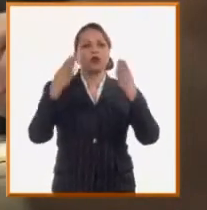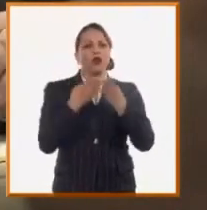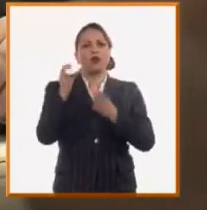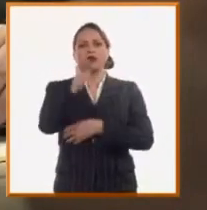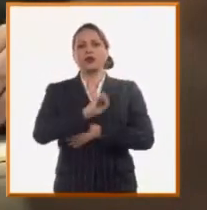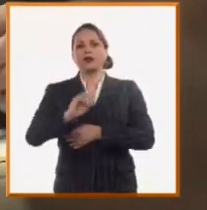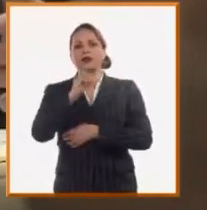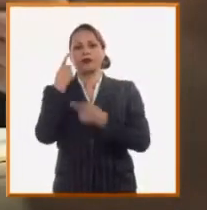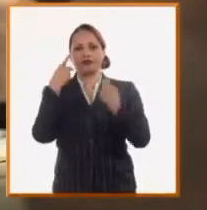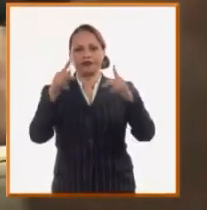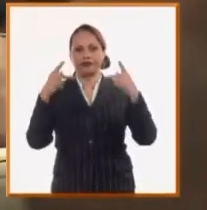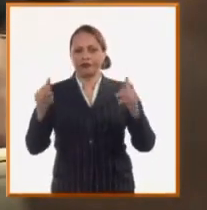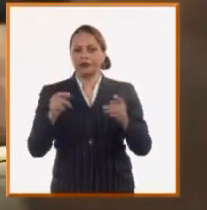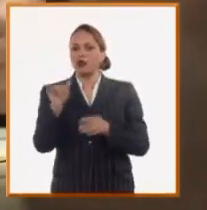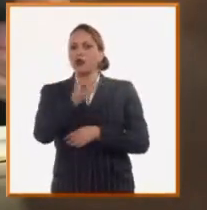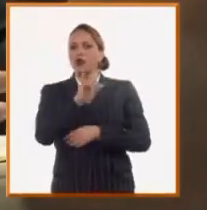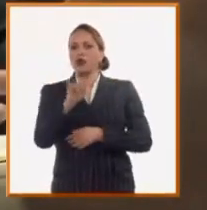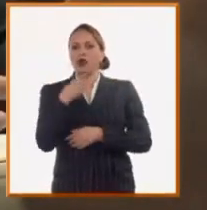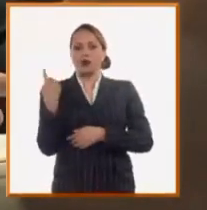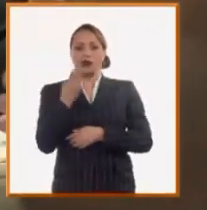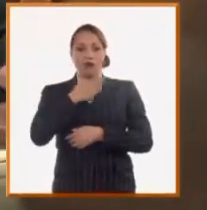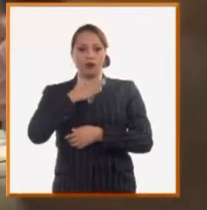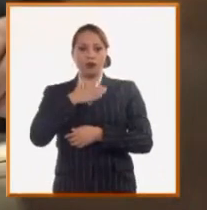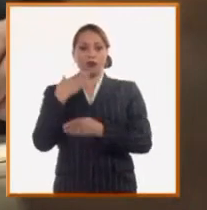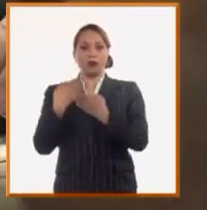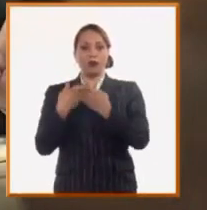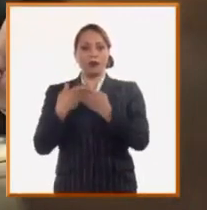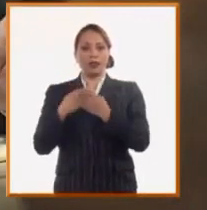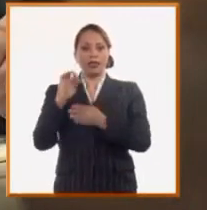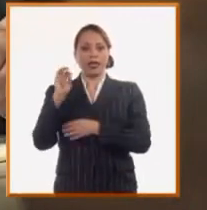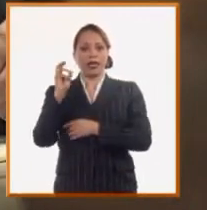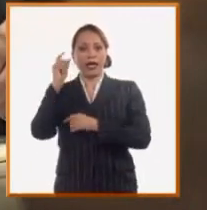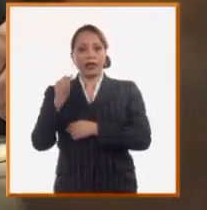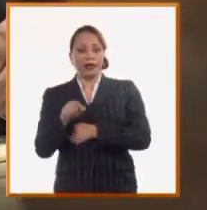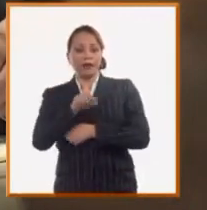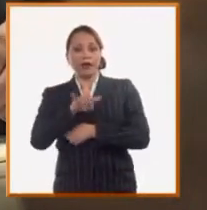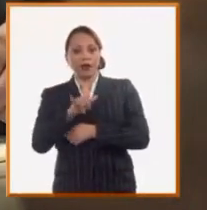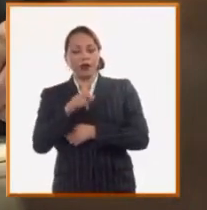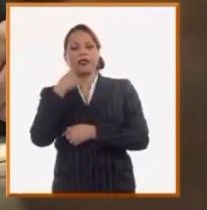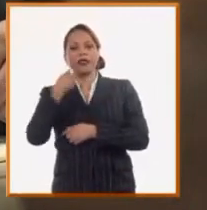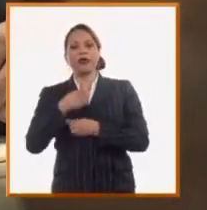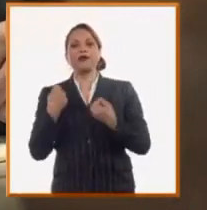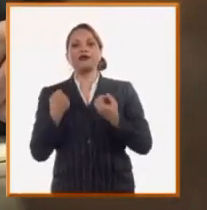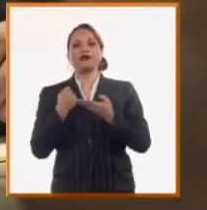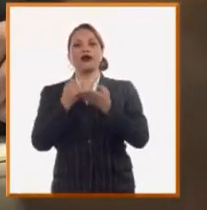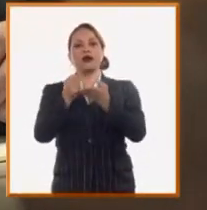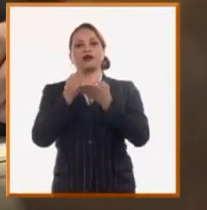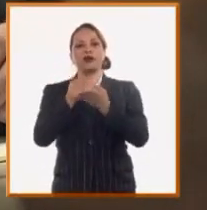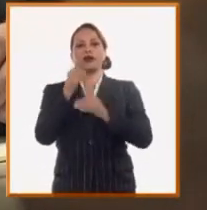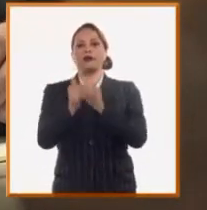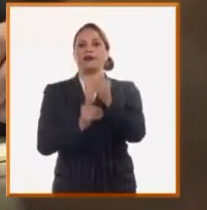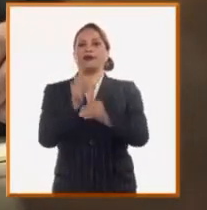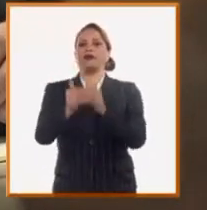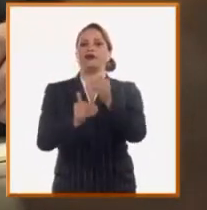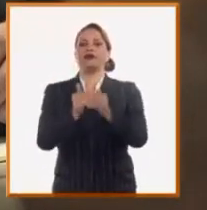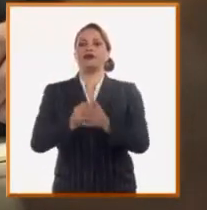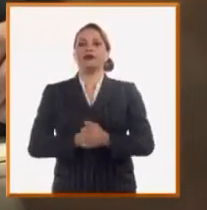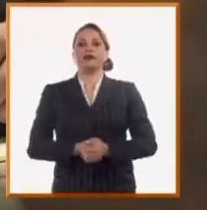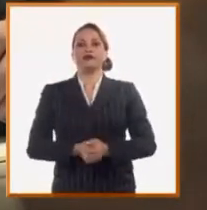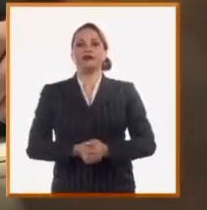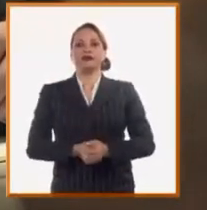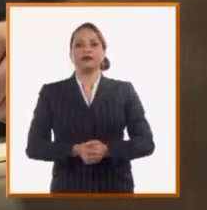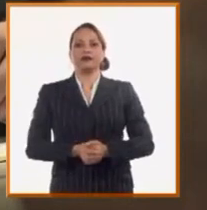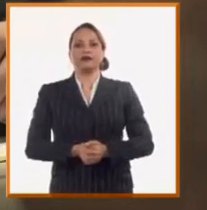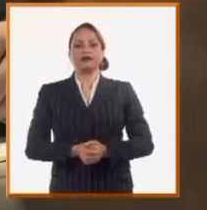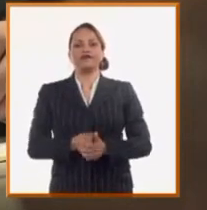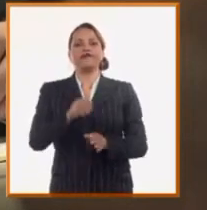organizaciones profesionales, incluso también nosotros como instituciones académicas que tenemos que acompañar estos procesos, y estamos hablando en